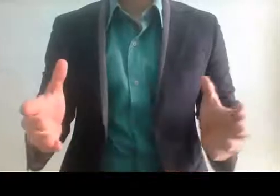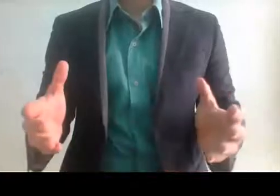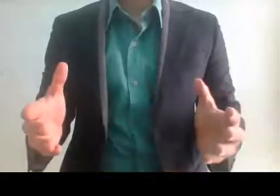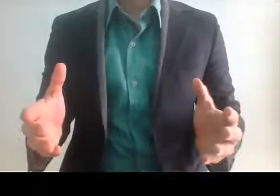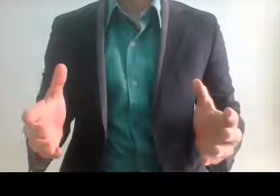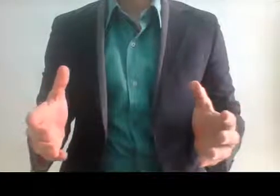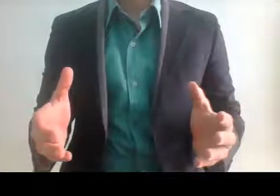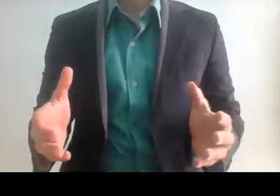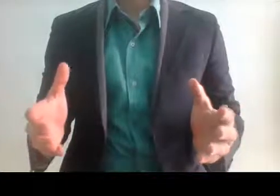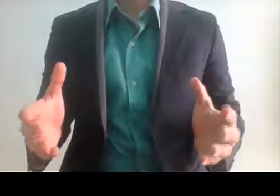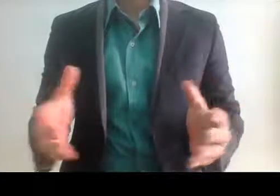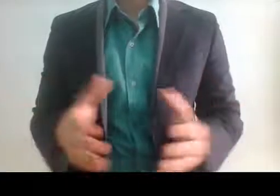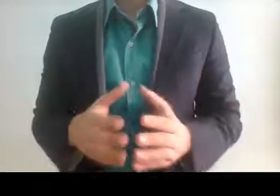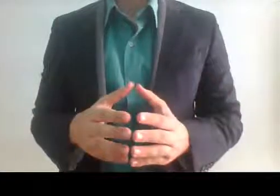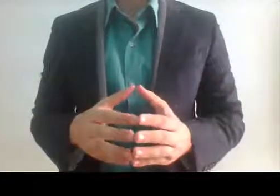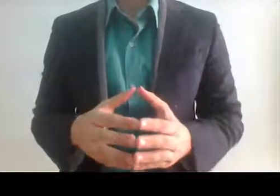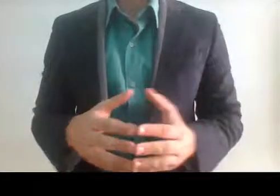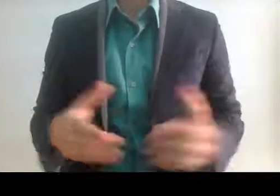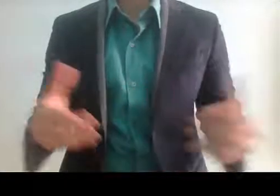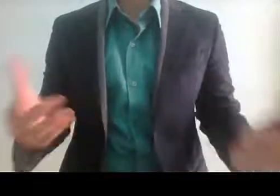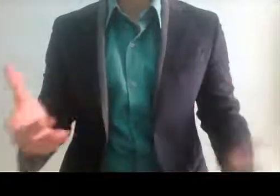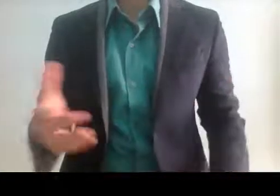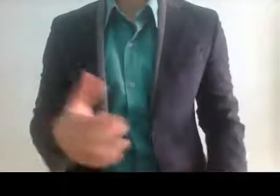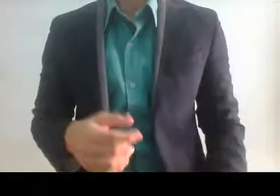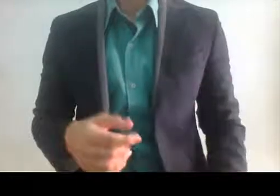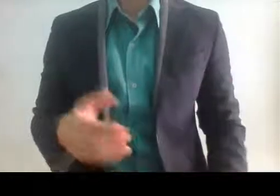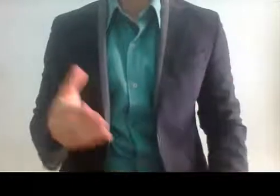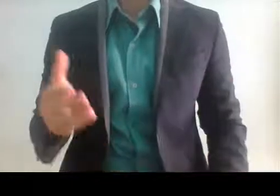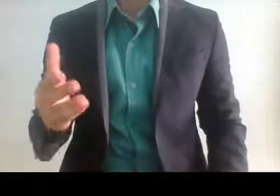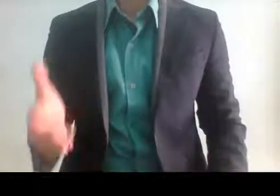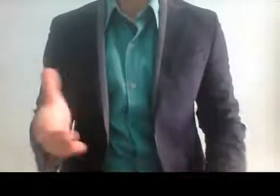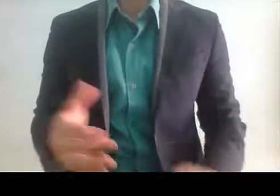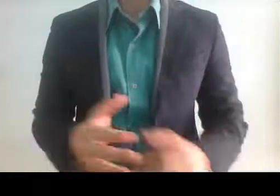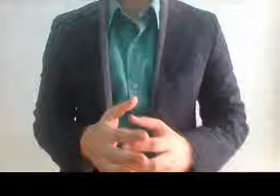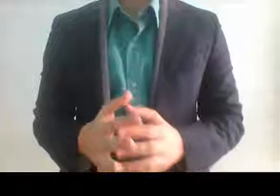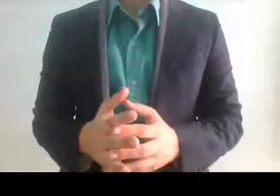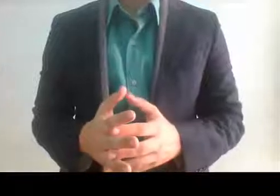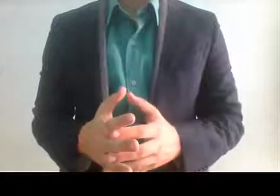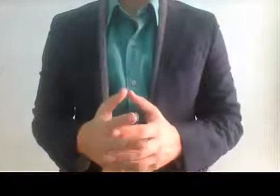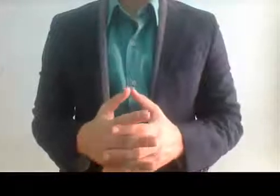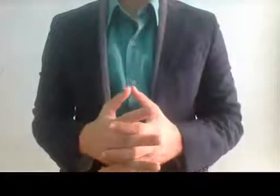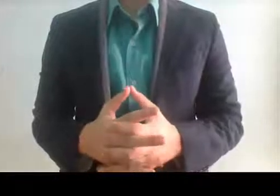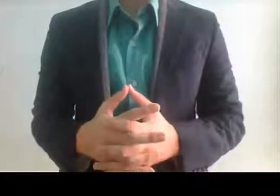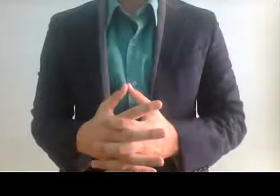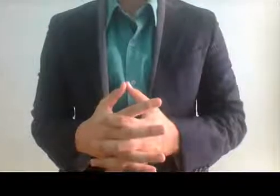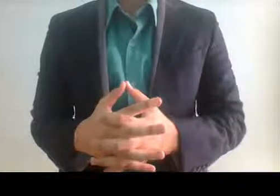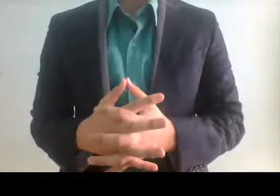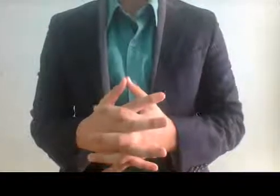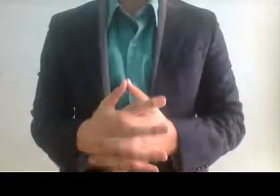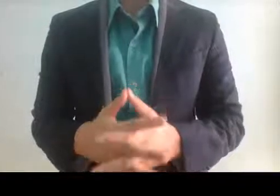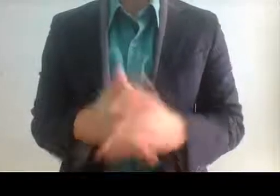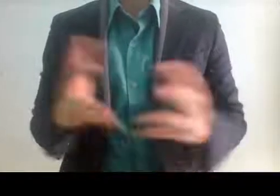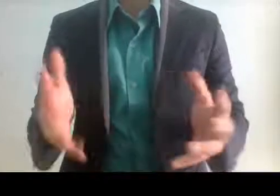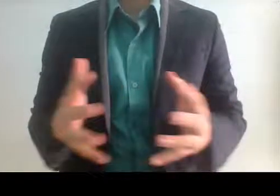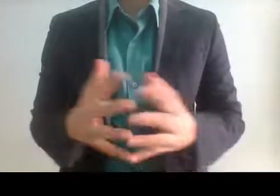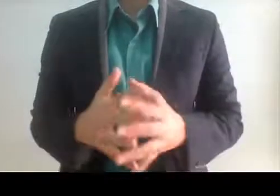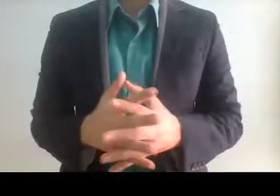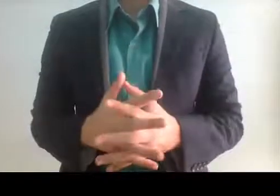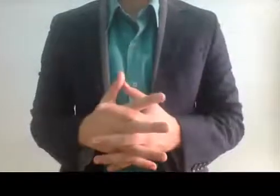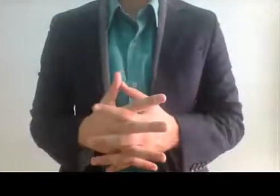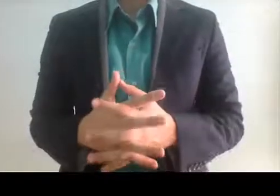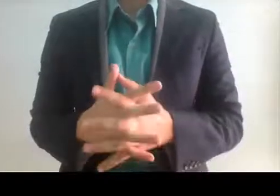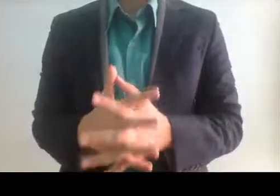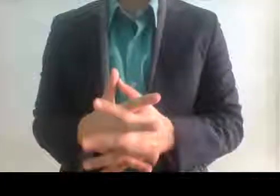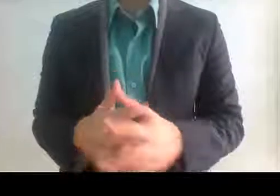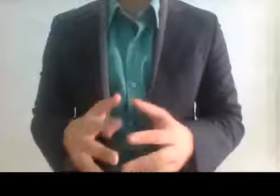La Guardia Nacional dio un duro golpe nuevamente a los grupos delincuenciales, en esta ocasión lo terminó dando en Sonora, donde se decomisó aproximadamente 100 paquetes